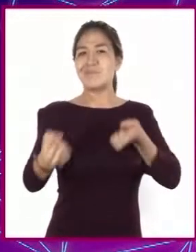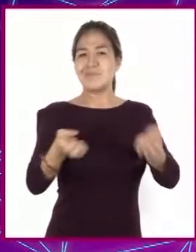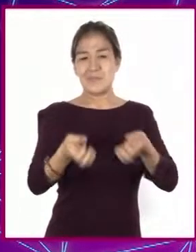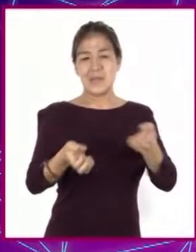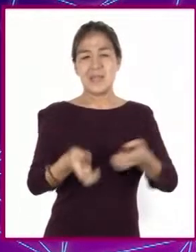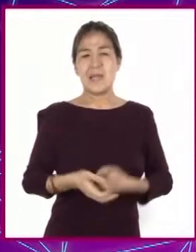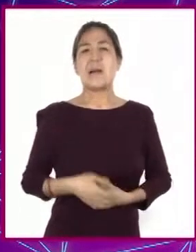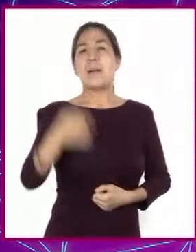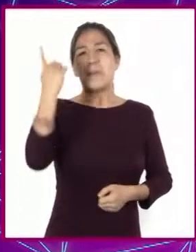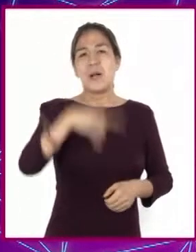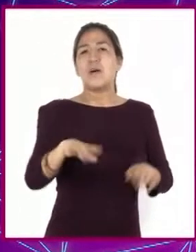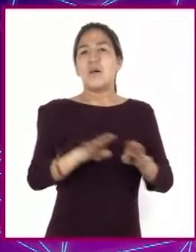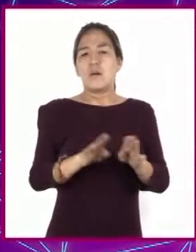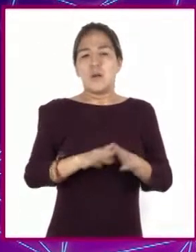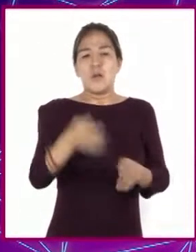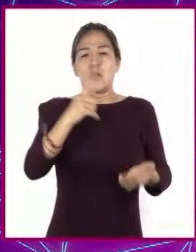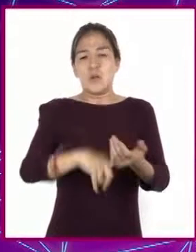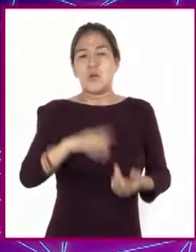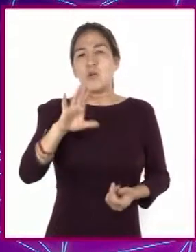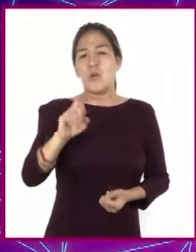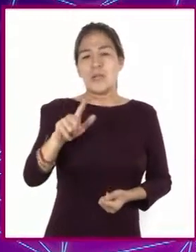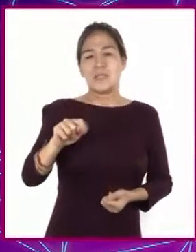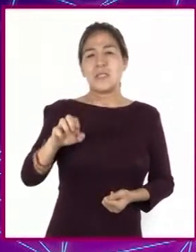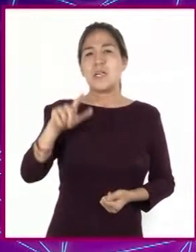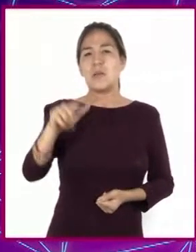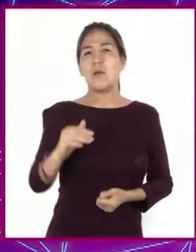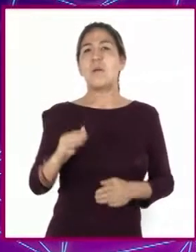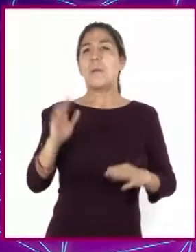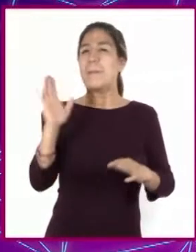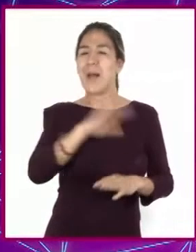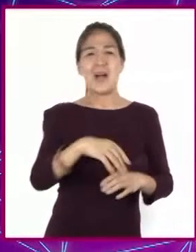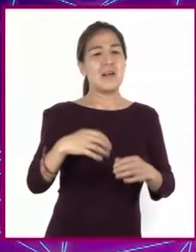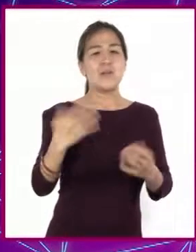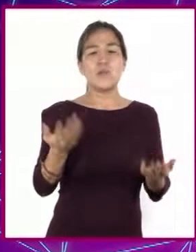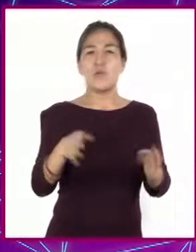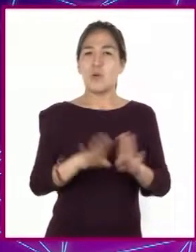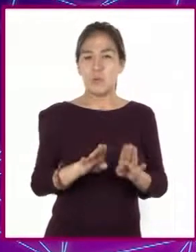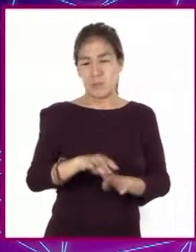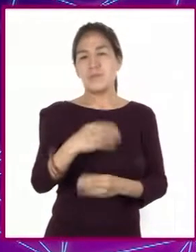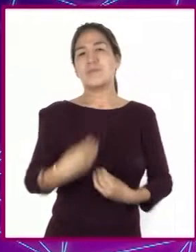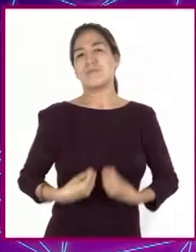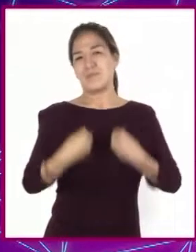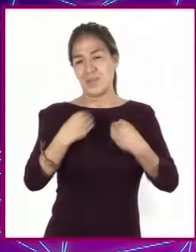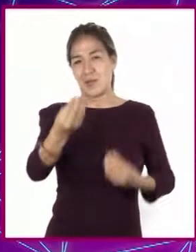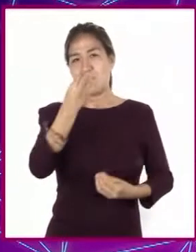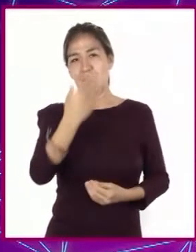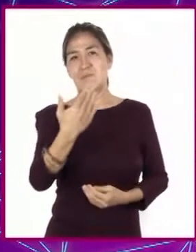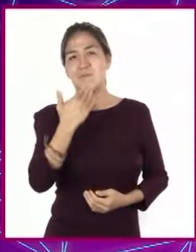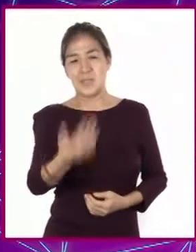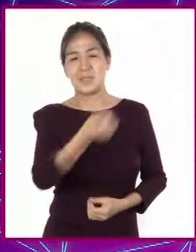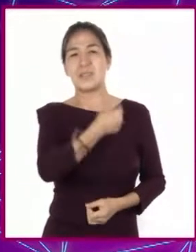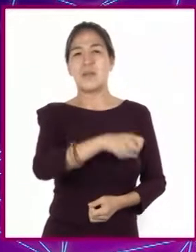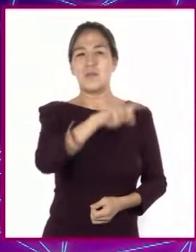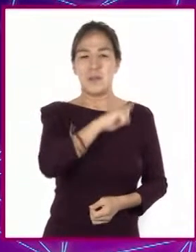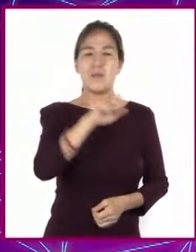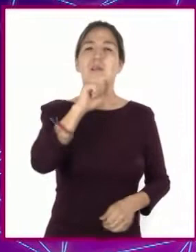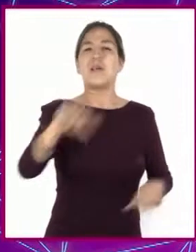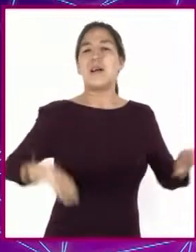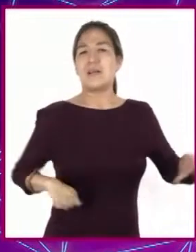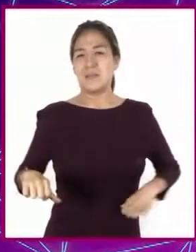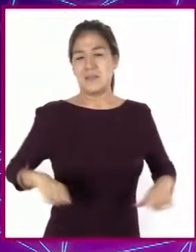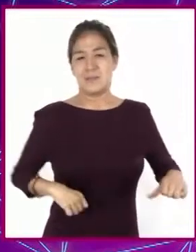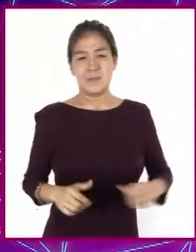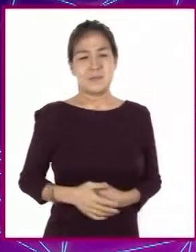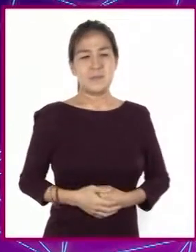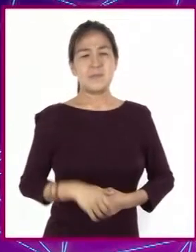manera de mantener el colesterol malo elevado pues es a través de una vida con alimentación saludable y también con la propia actividad física.